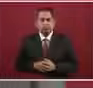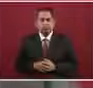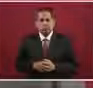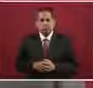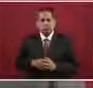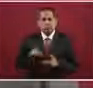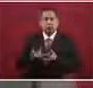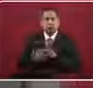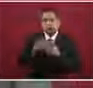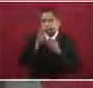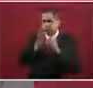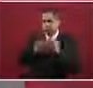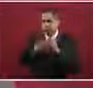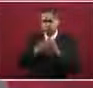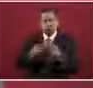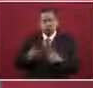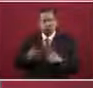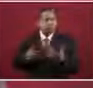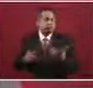denunciando